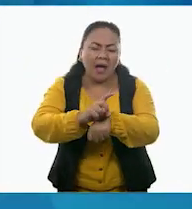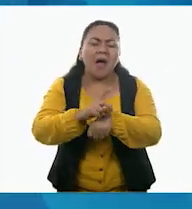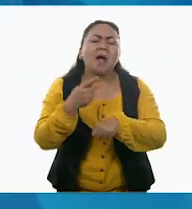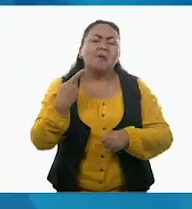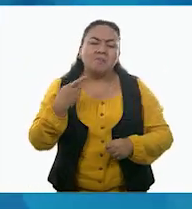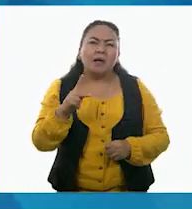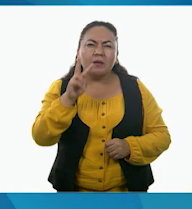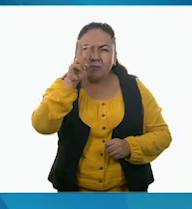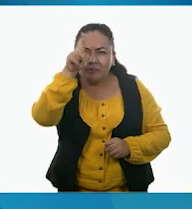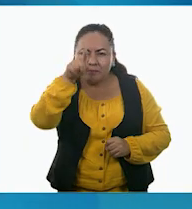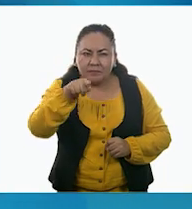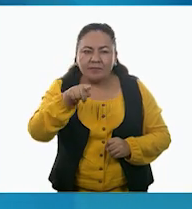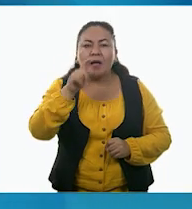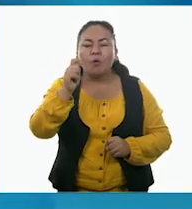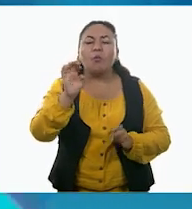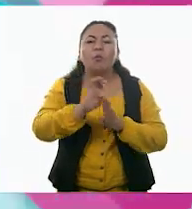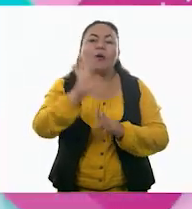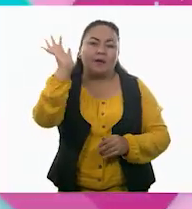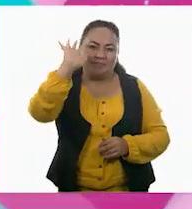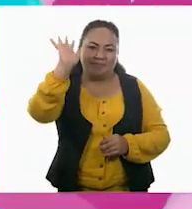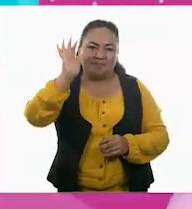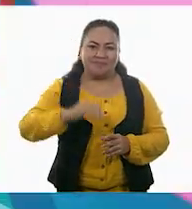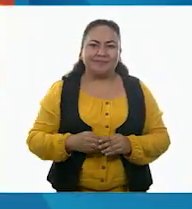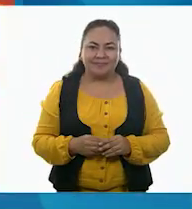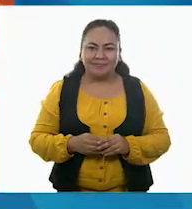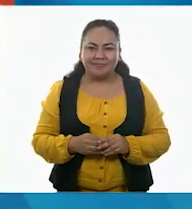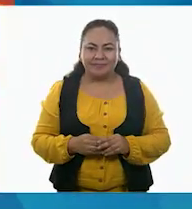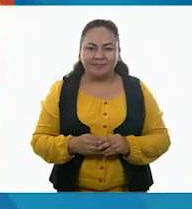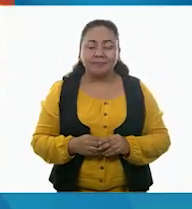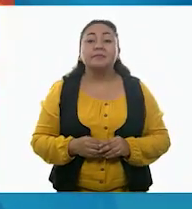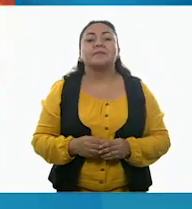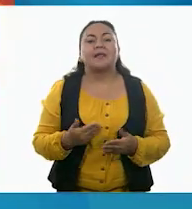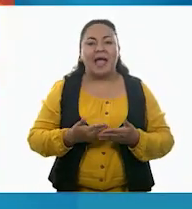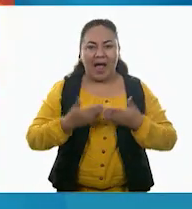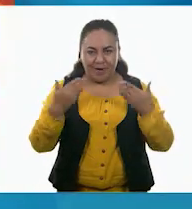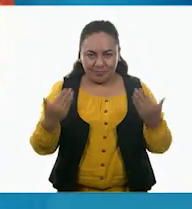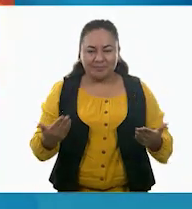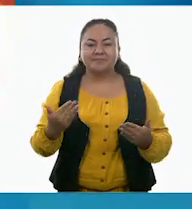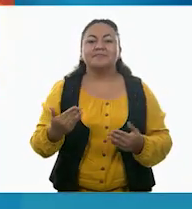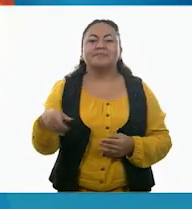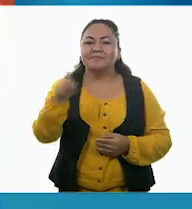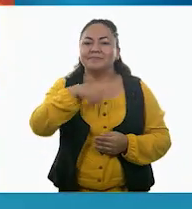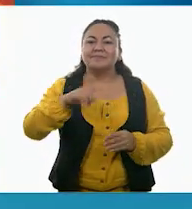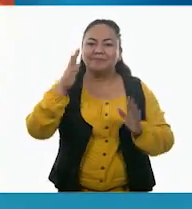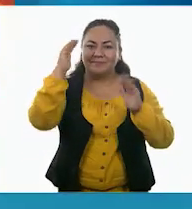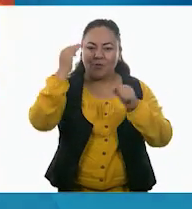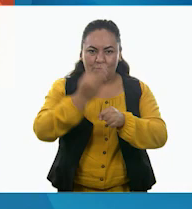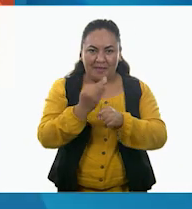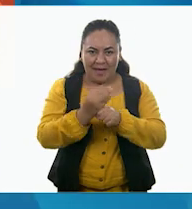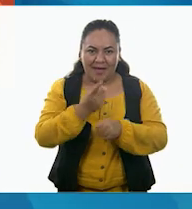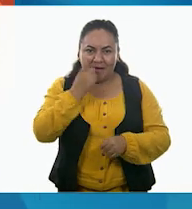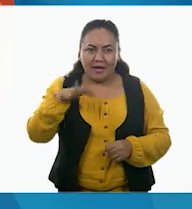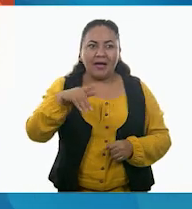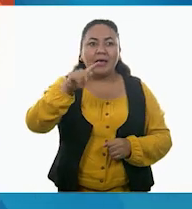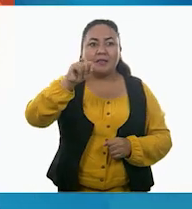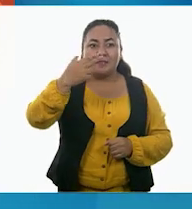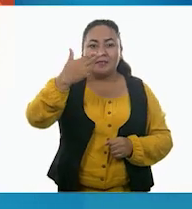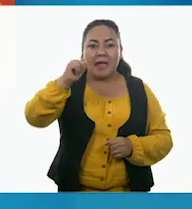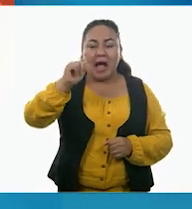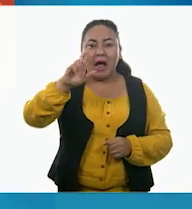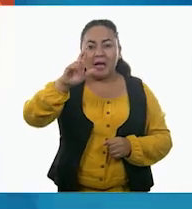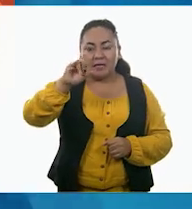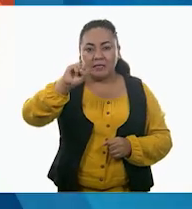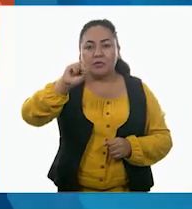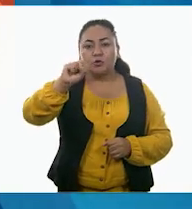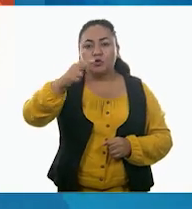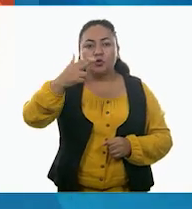entiende como un hasta luego. Ahora sí, despidámonos como acabas de aprender. Tarishudi. A